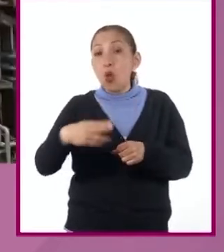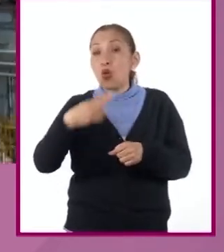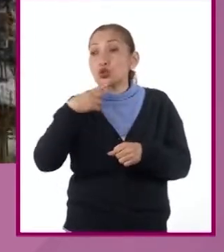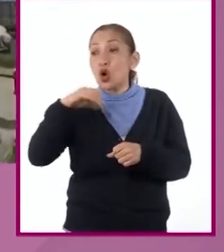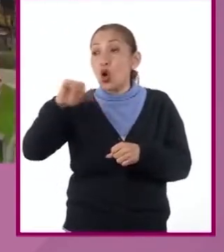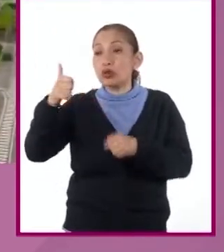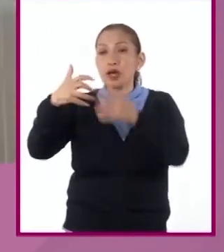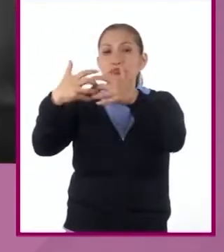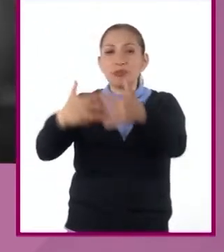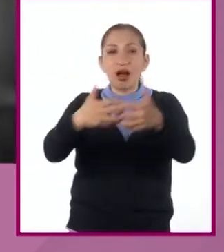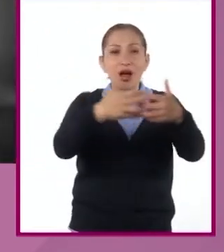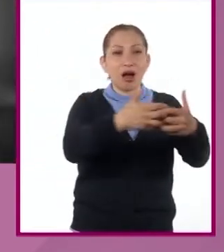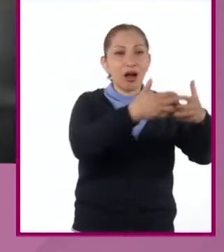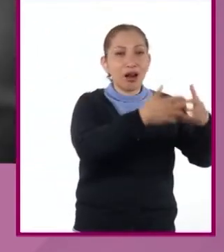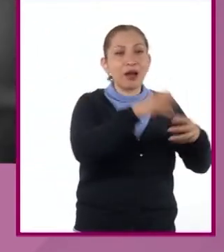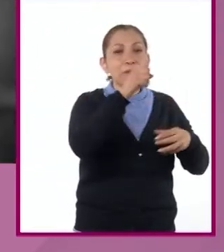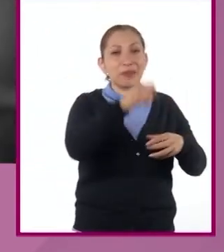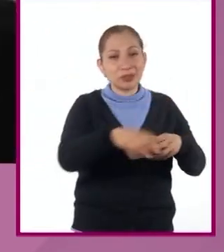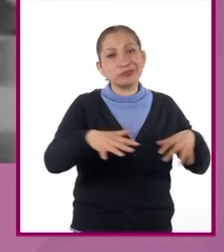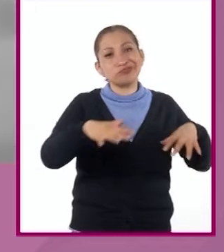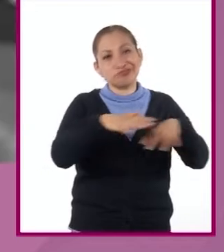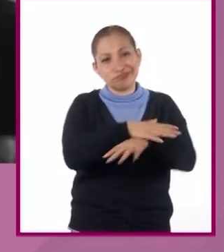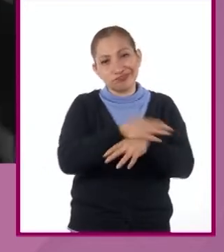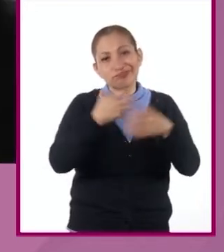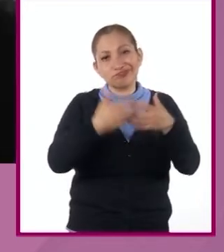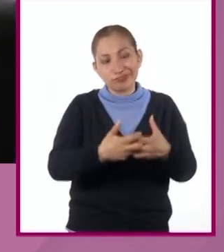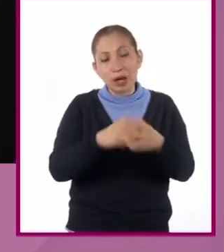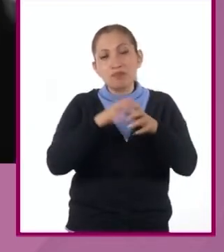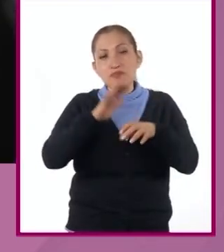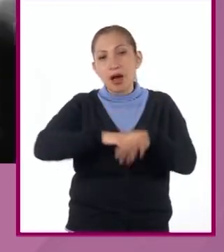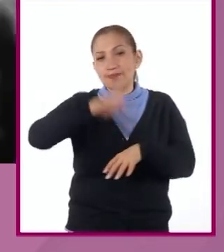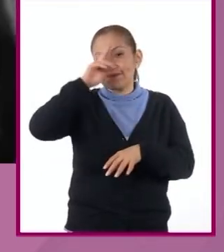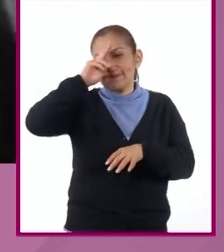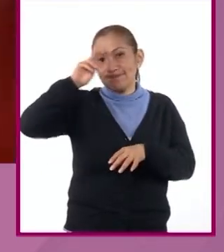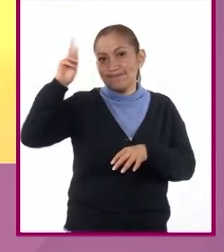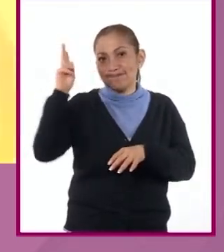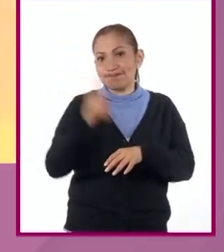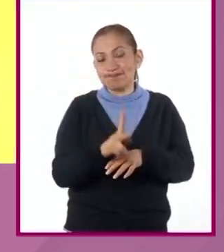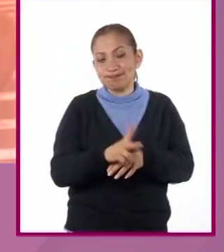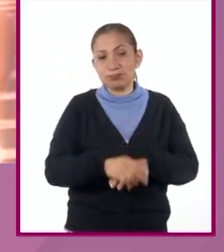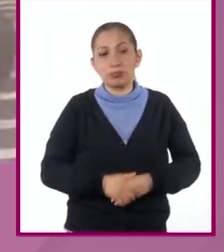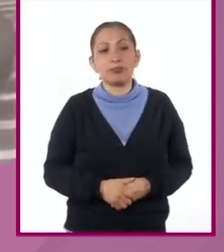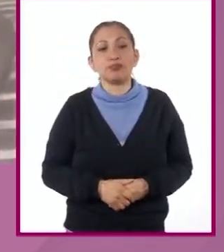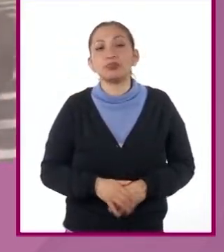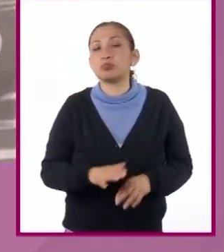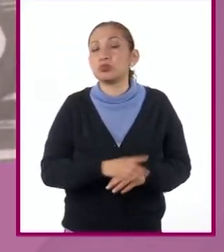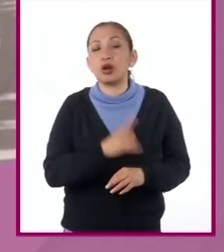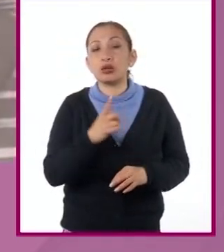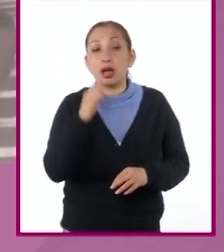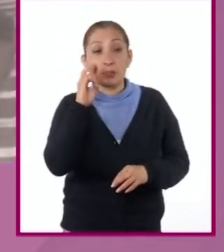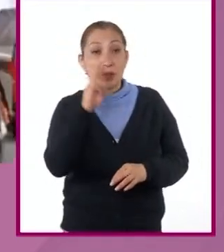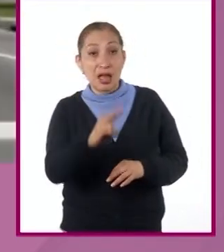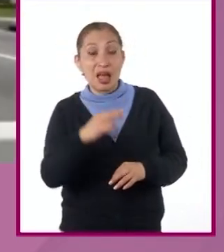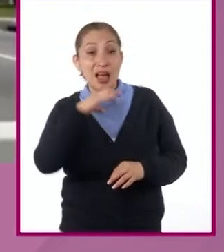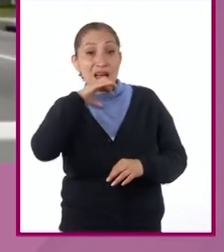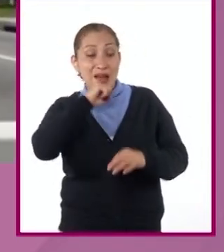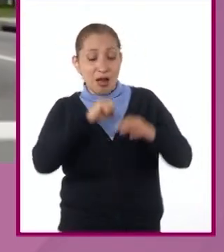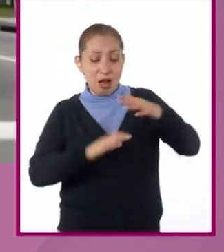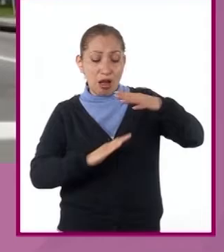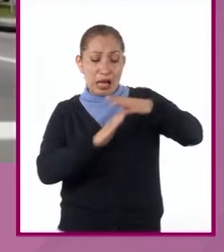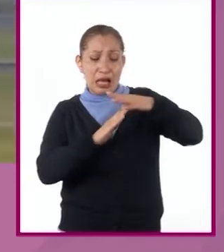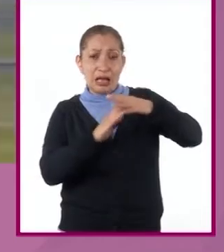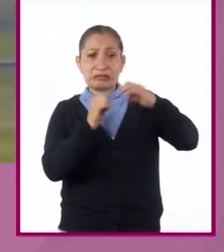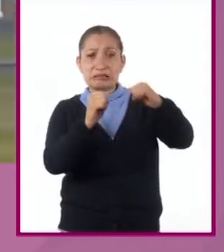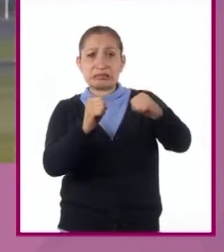diversas maquinarias a partir de la revolución industrial se ha incrementado considerablemente, a tal grado que el efecto invernadero es más